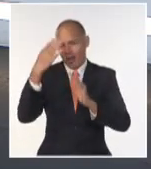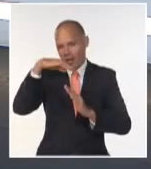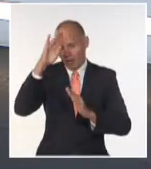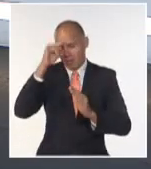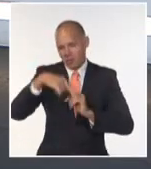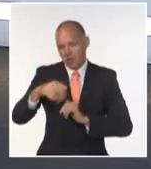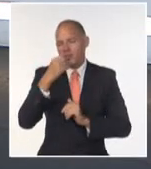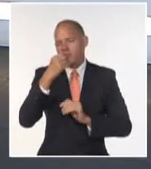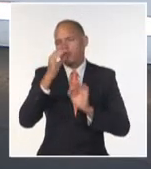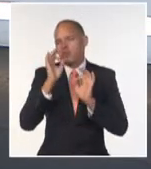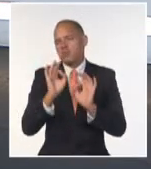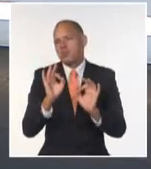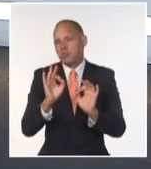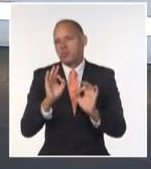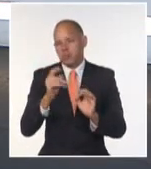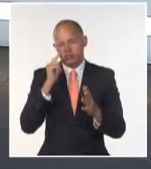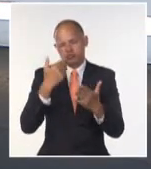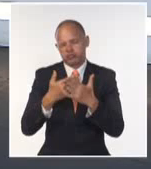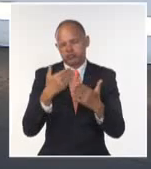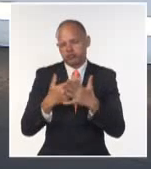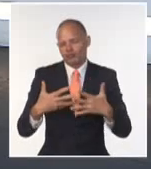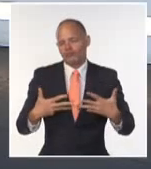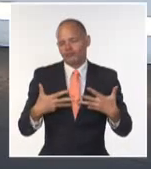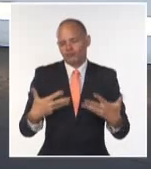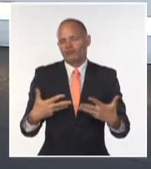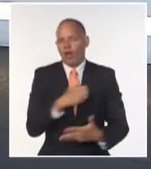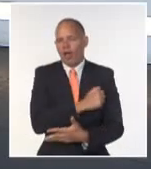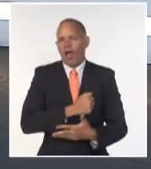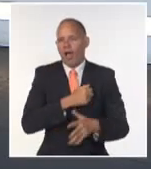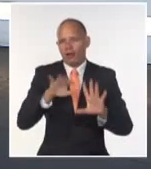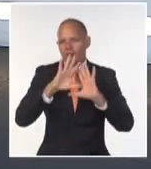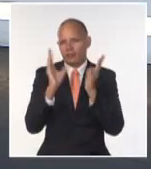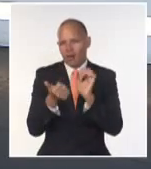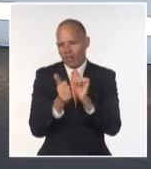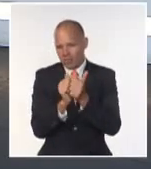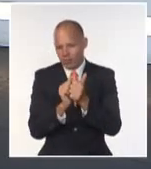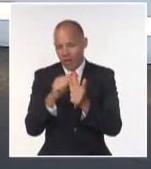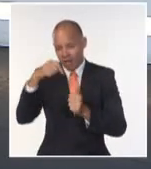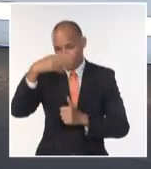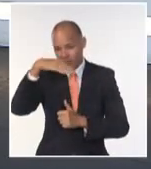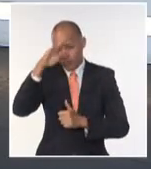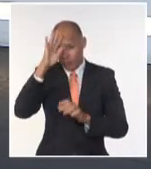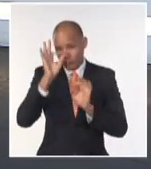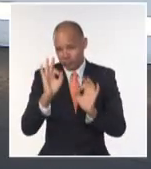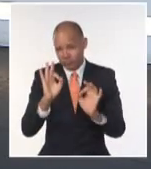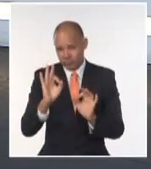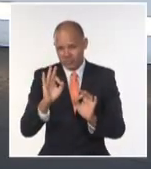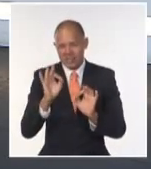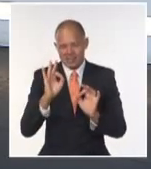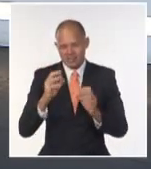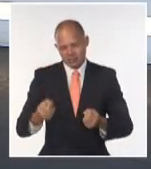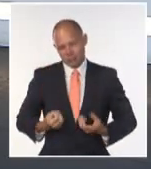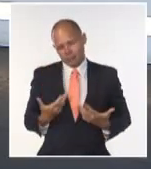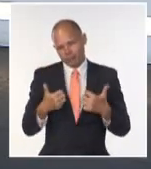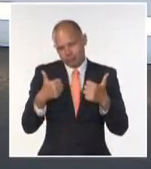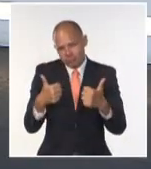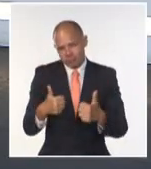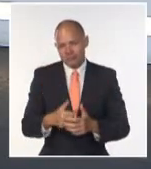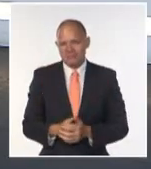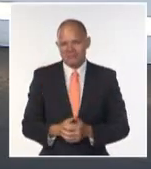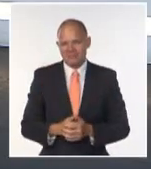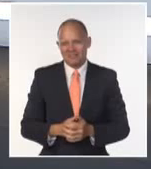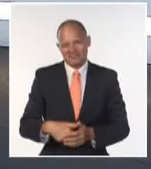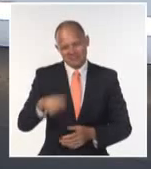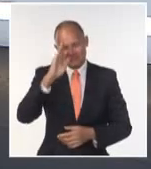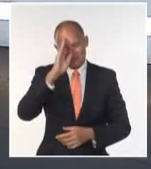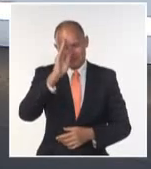entrega y de compromiso de amor y de pasión porque Cuba nos inspira así despedimos nuestro